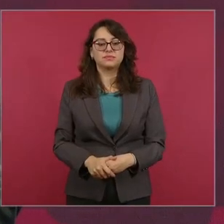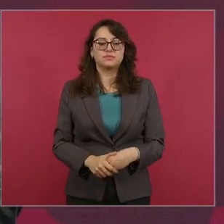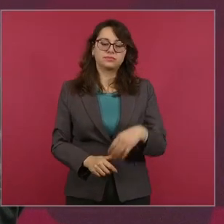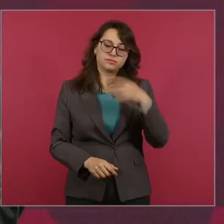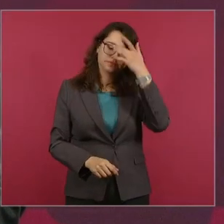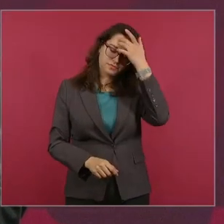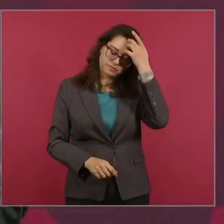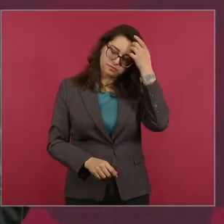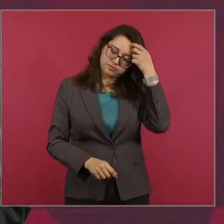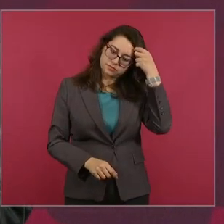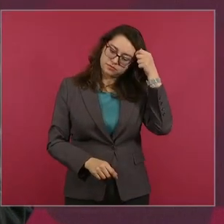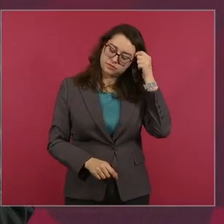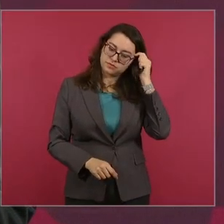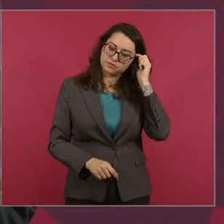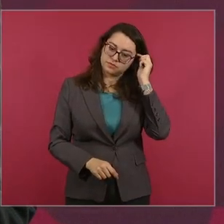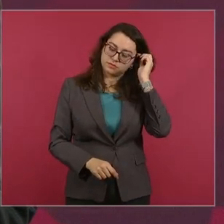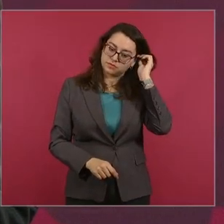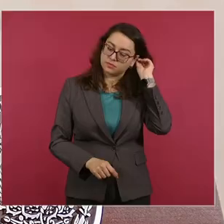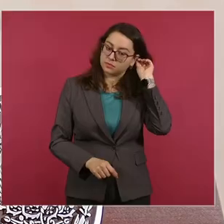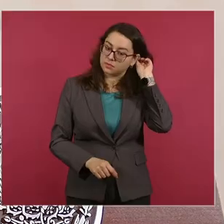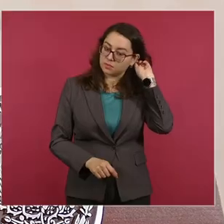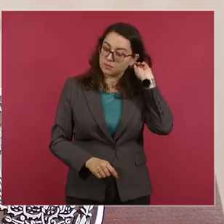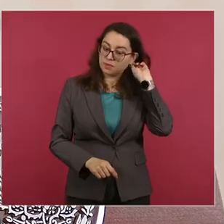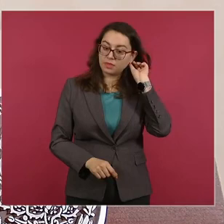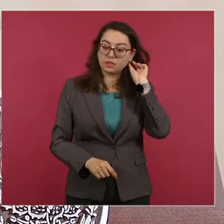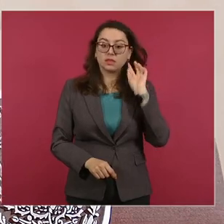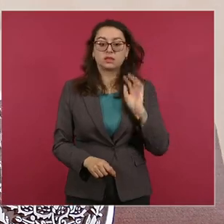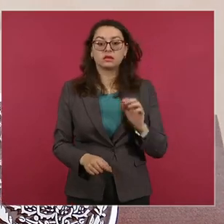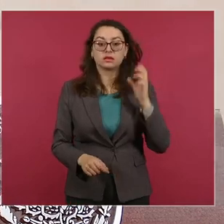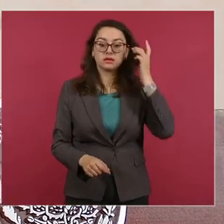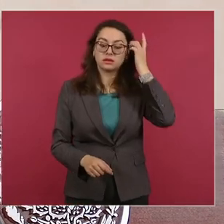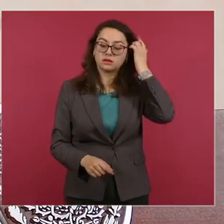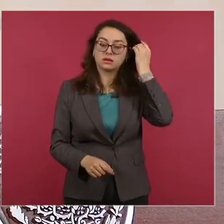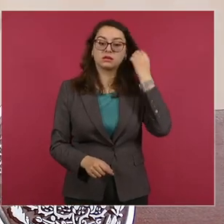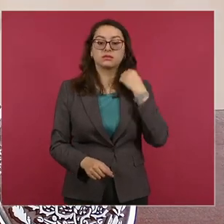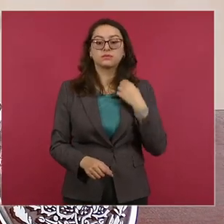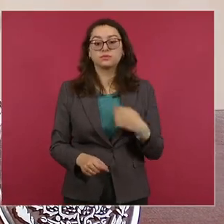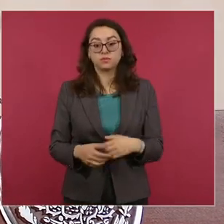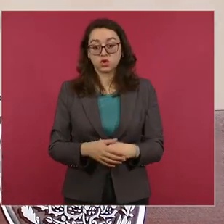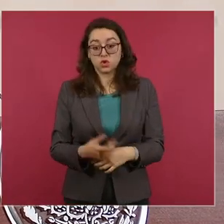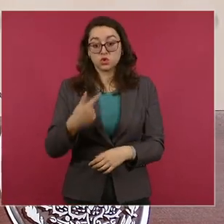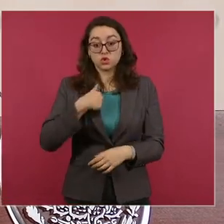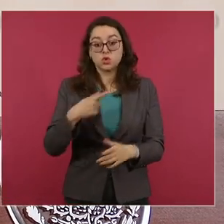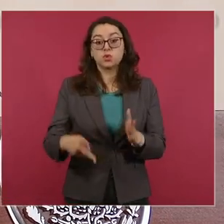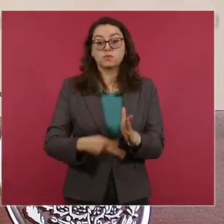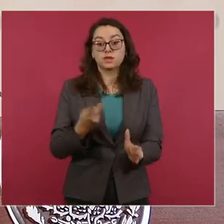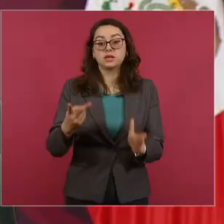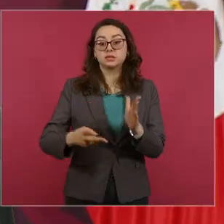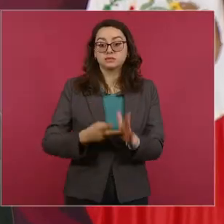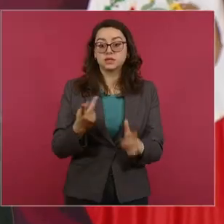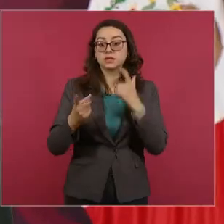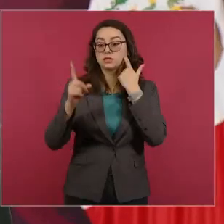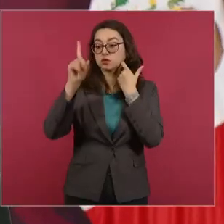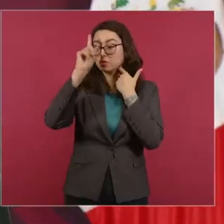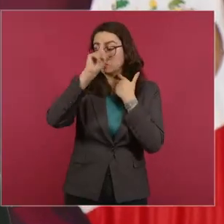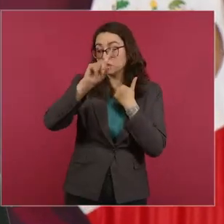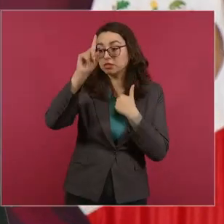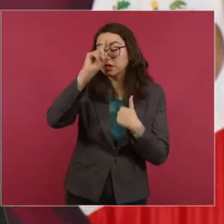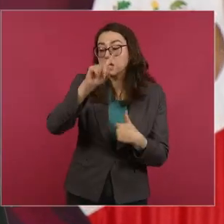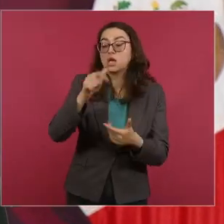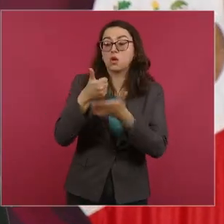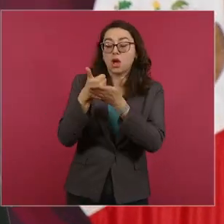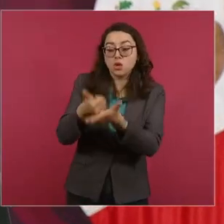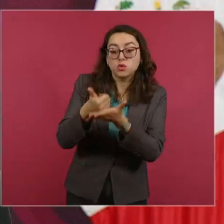yo les he estado ayudando con algunas recomendaciones, pero no voy a estarlos asesorando